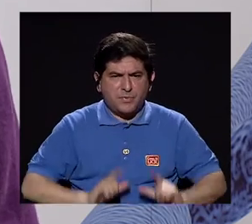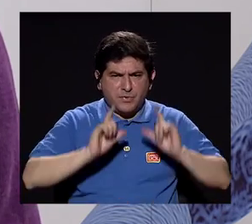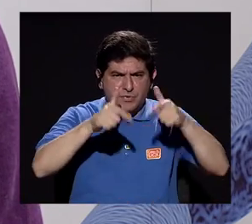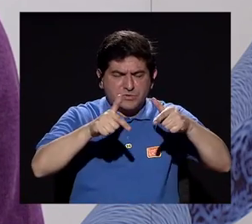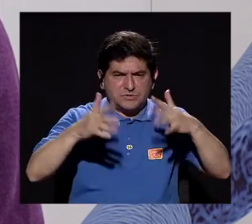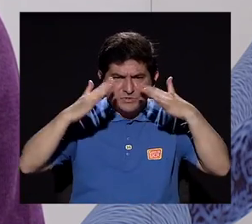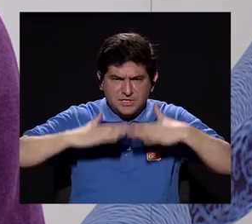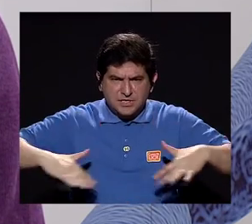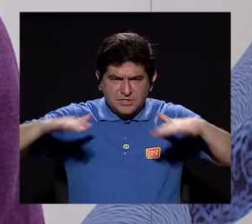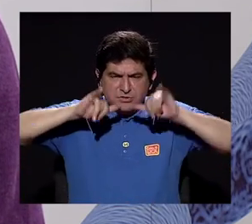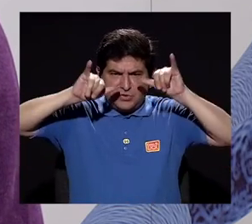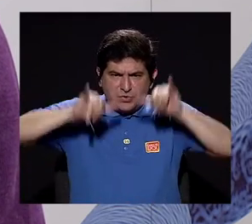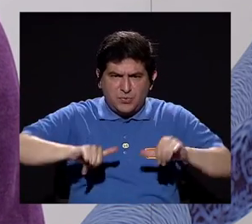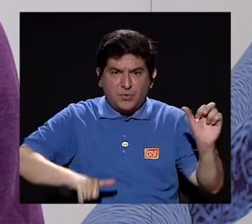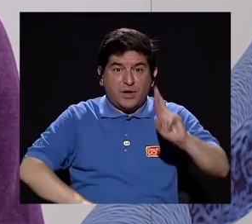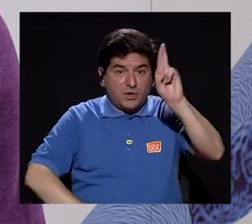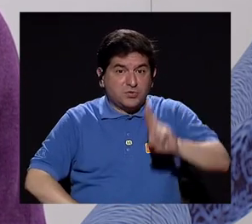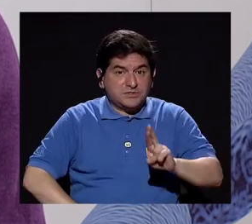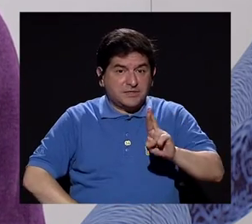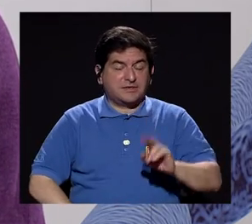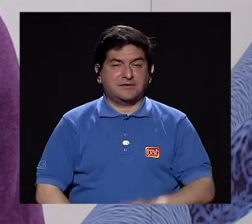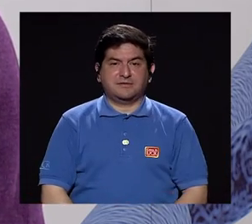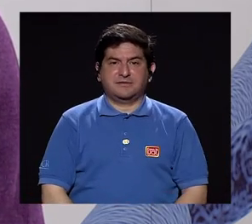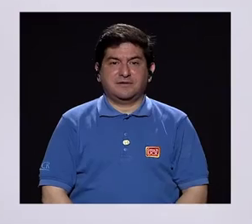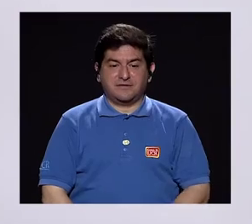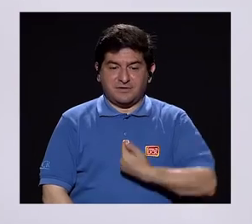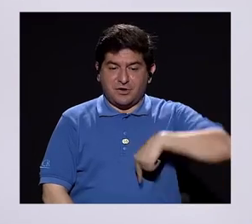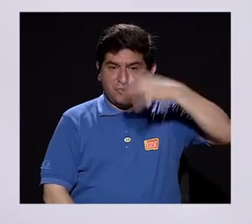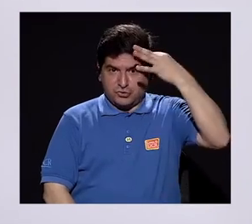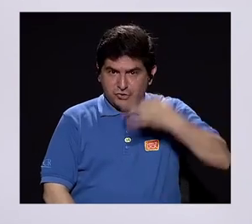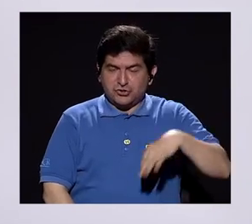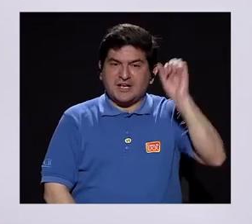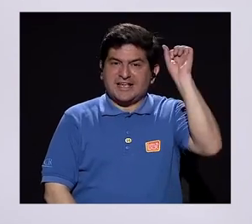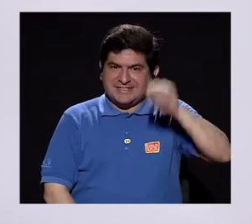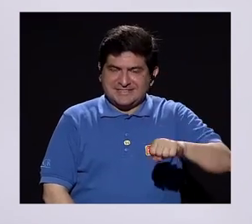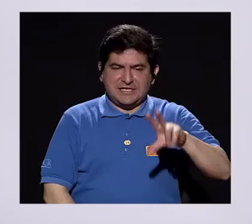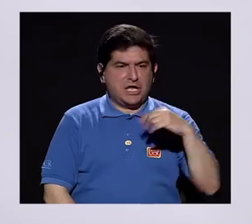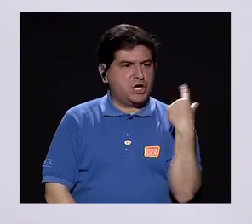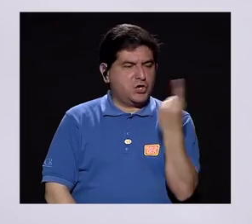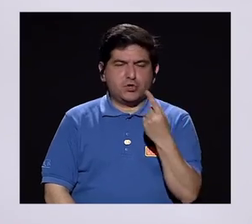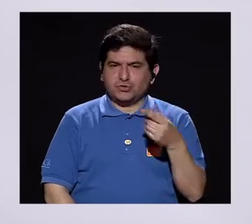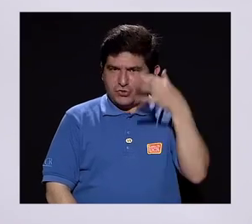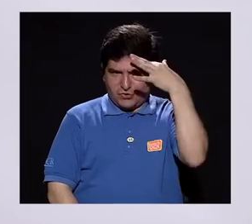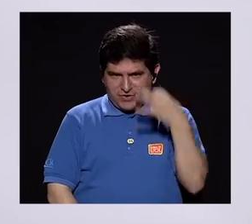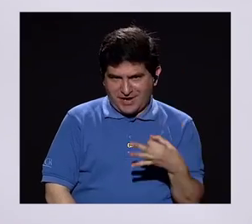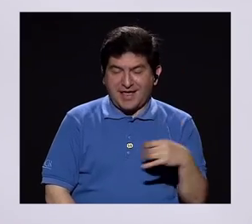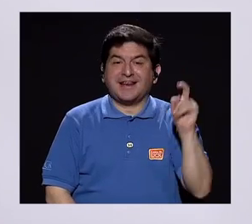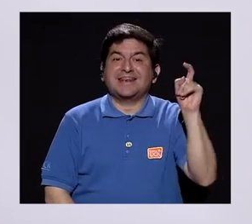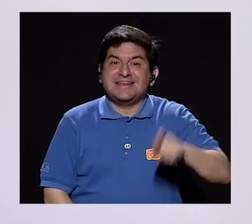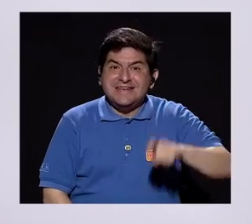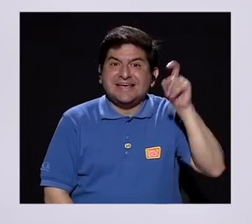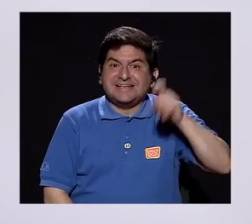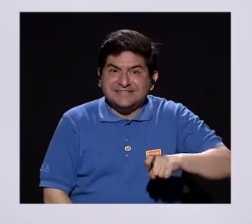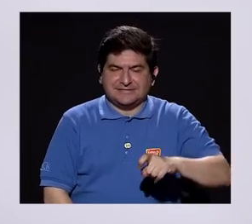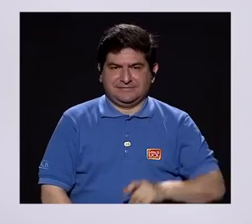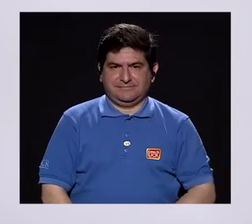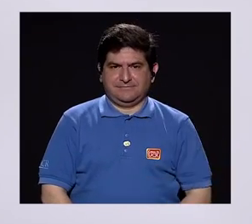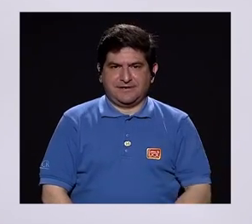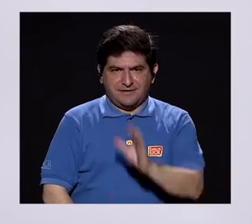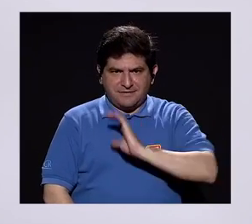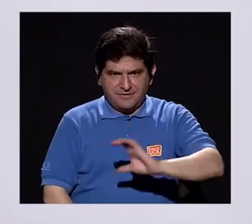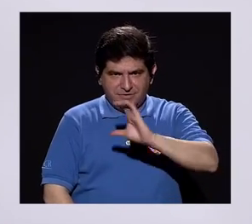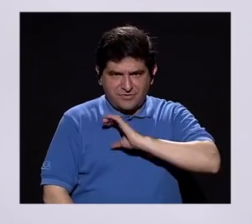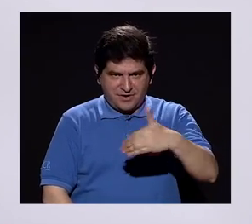sólidos ambientalmente sostenible y costa rica nosotros creemos que sí y no sólo es posible sino que es necesario